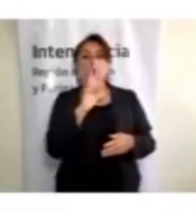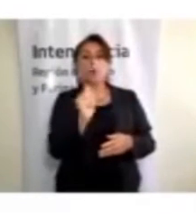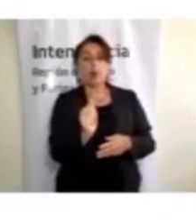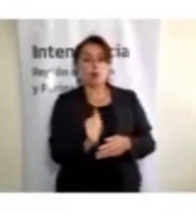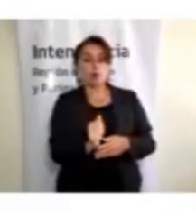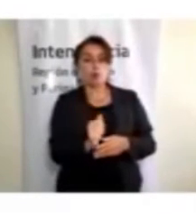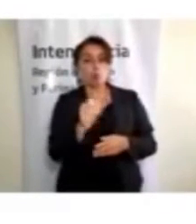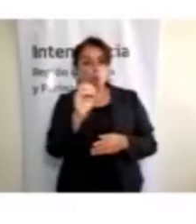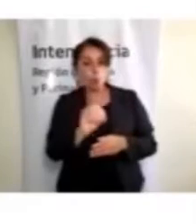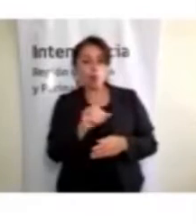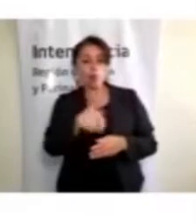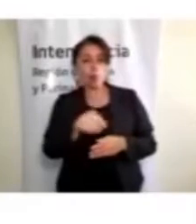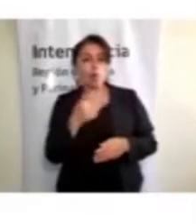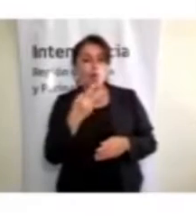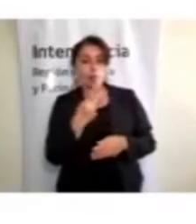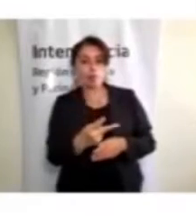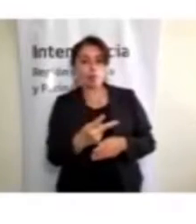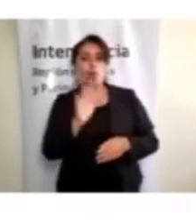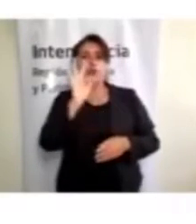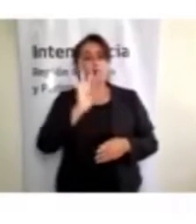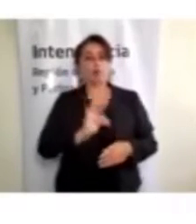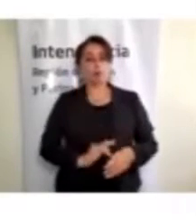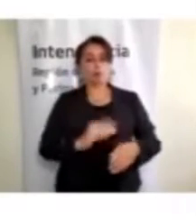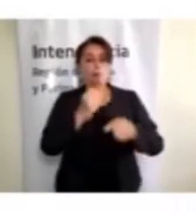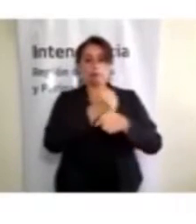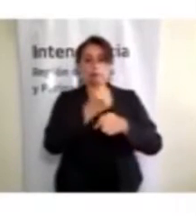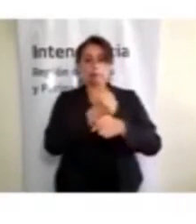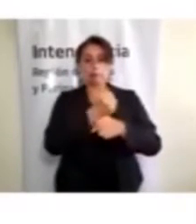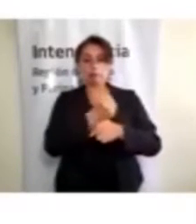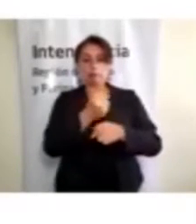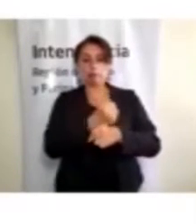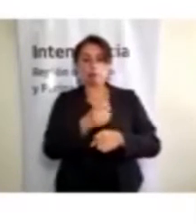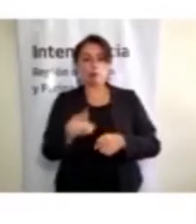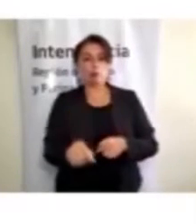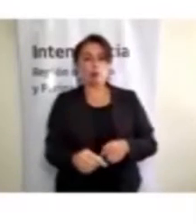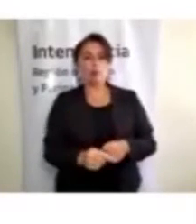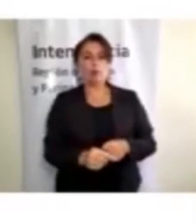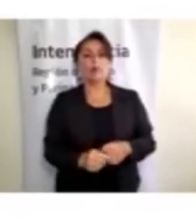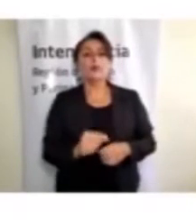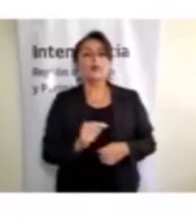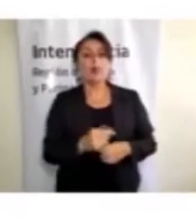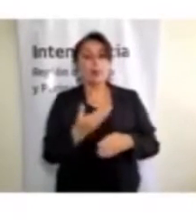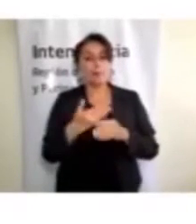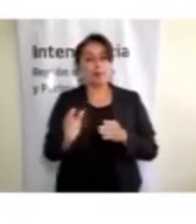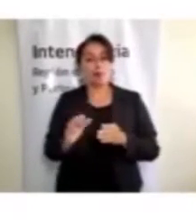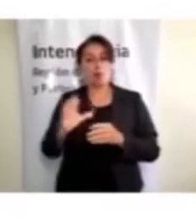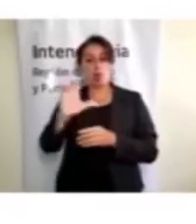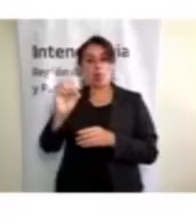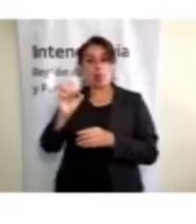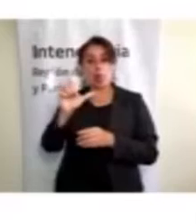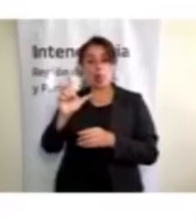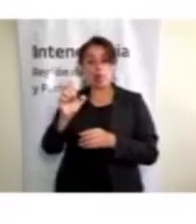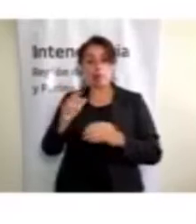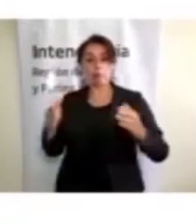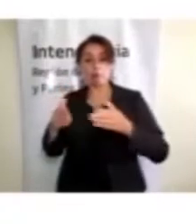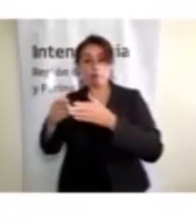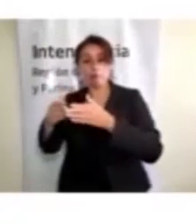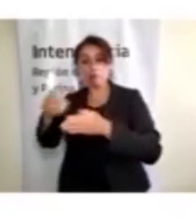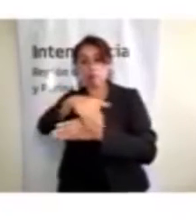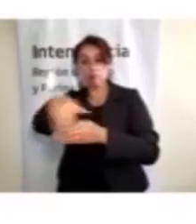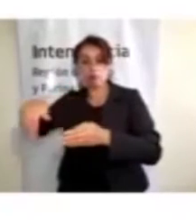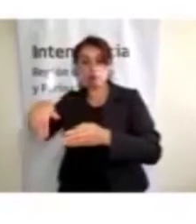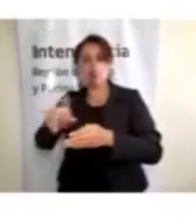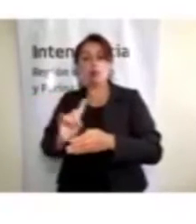solo para los funcionarios que ahí están trabajando, para el personal del puerto, para los de la caleta, sino para